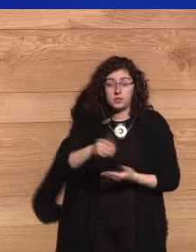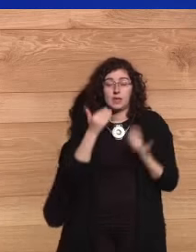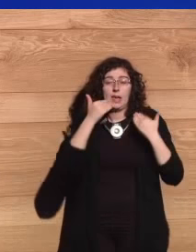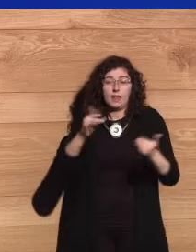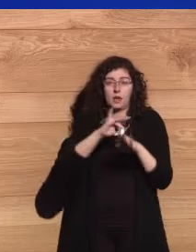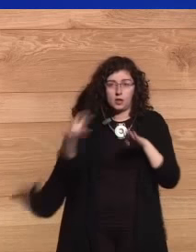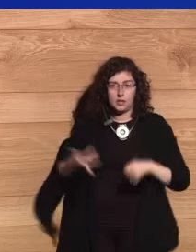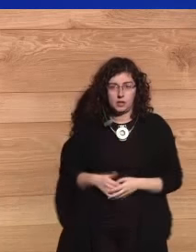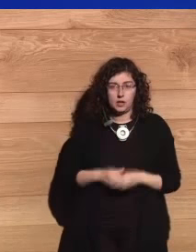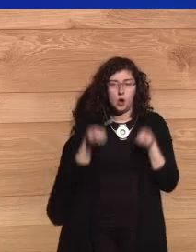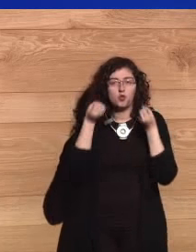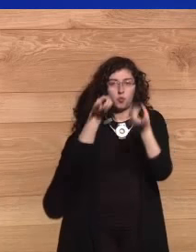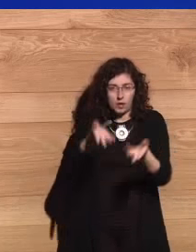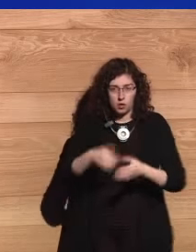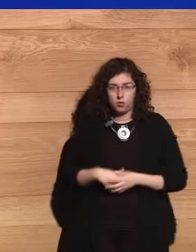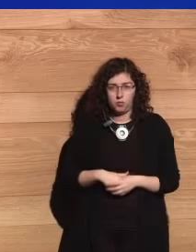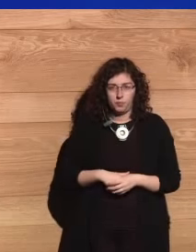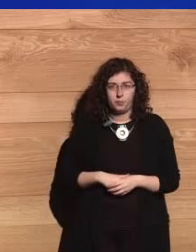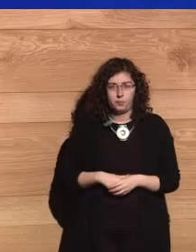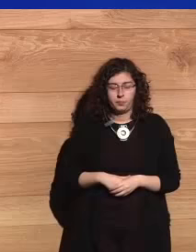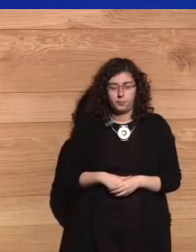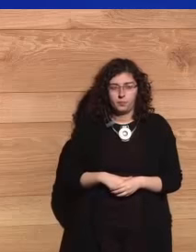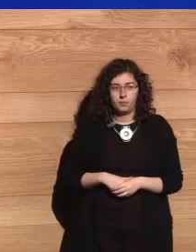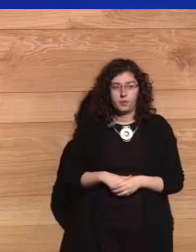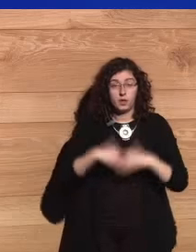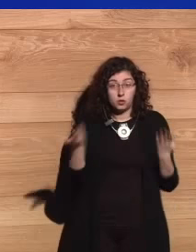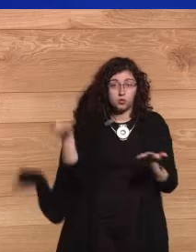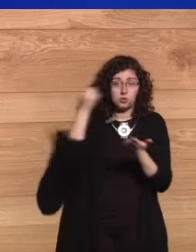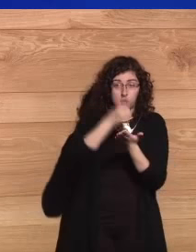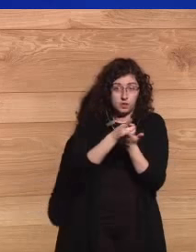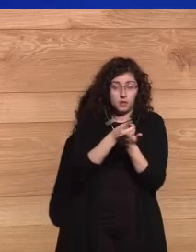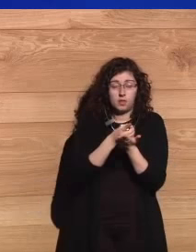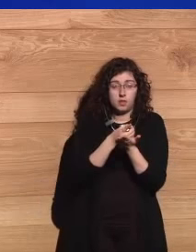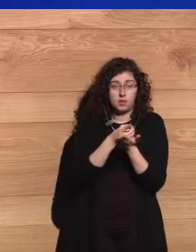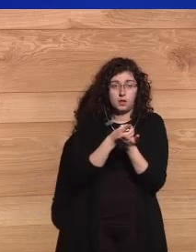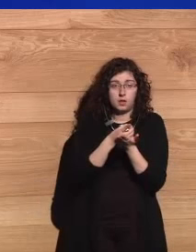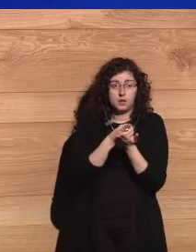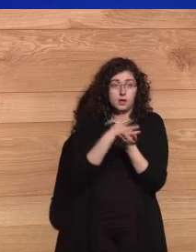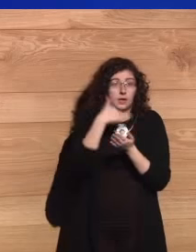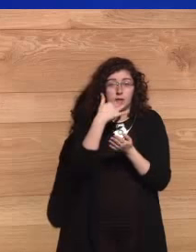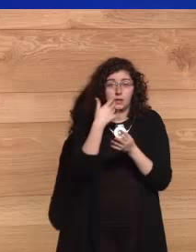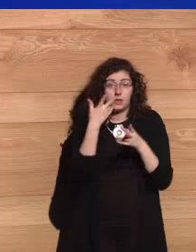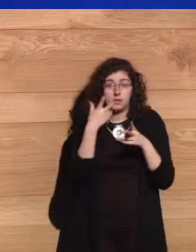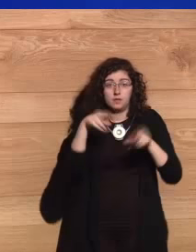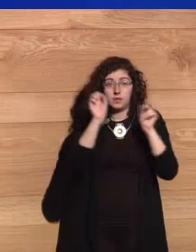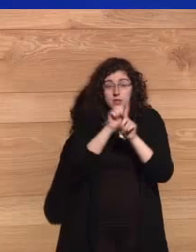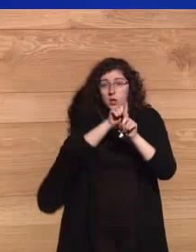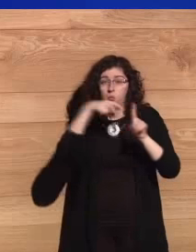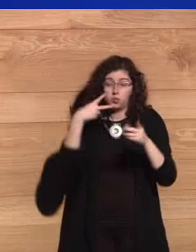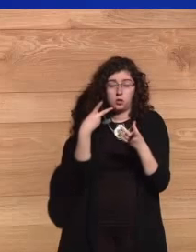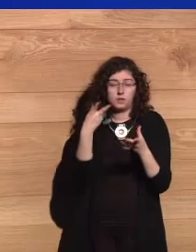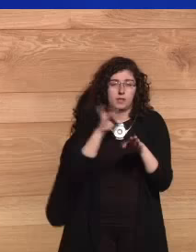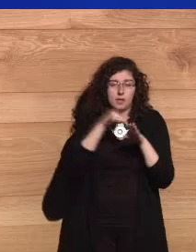digital, a lo numérico, a lo digital. Entonces, nuevamente, para terminar en este plano de lo